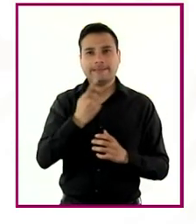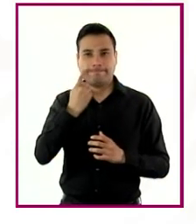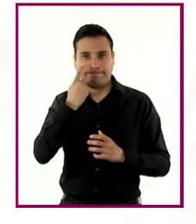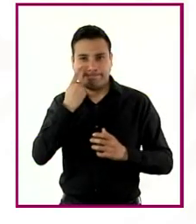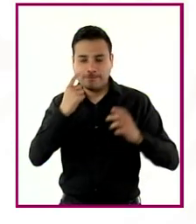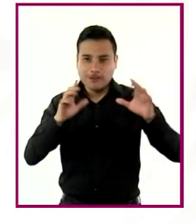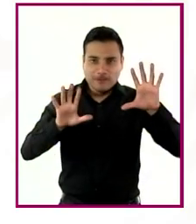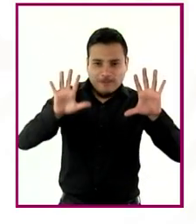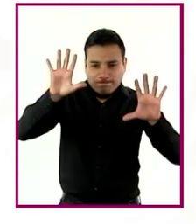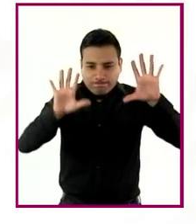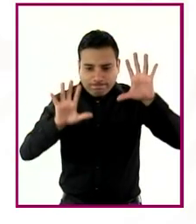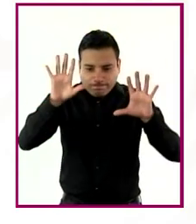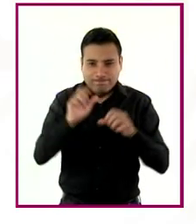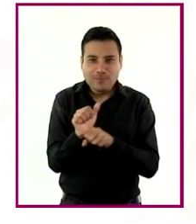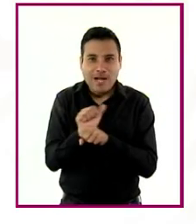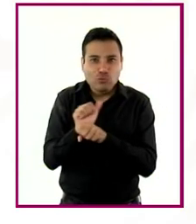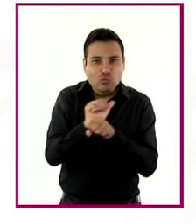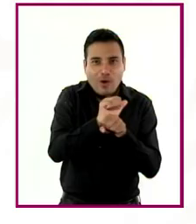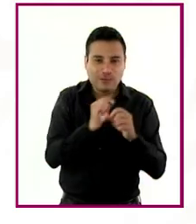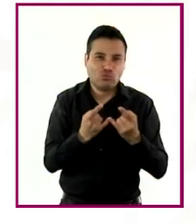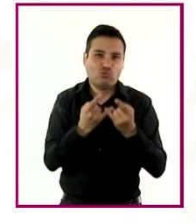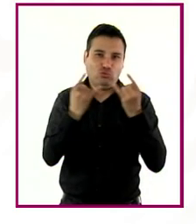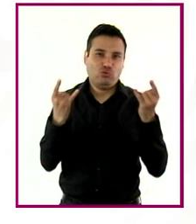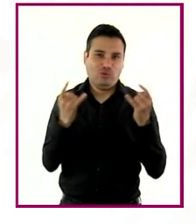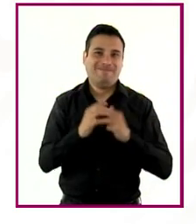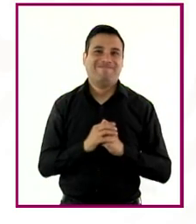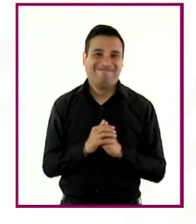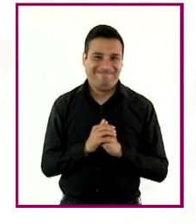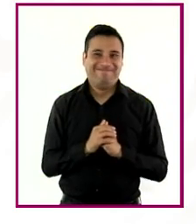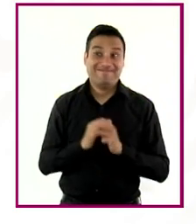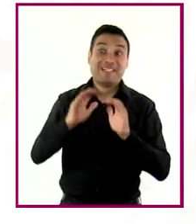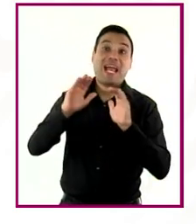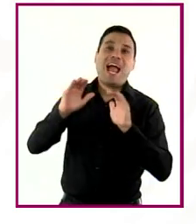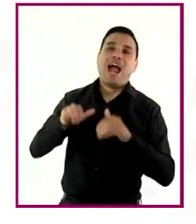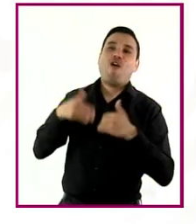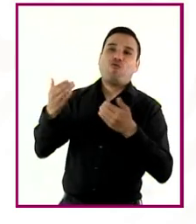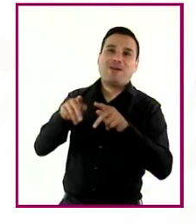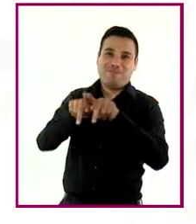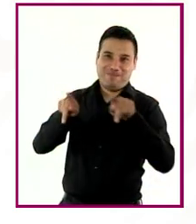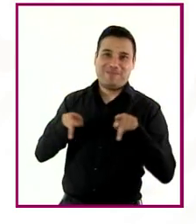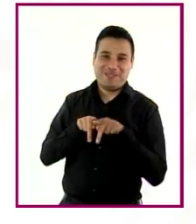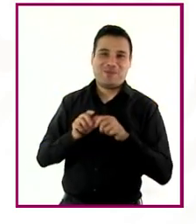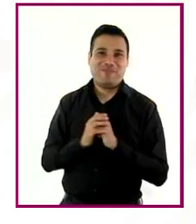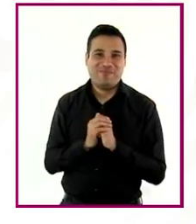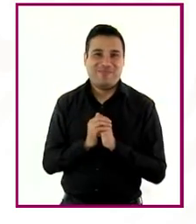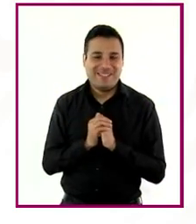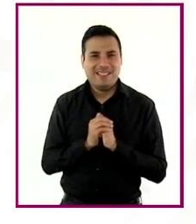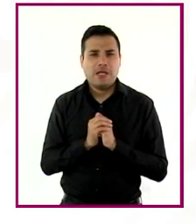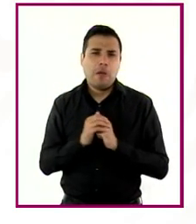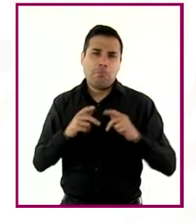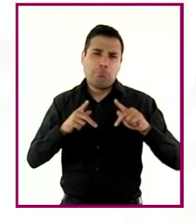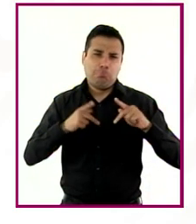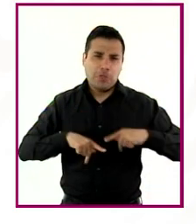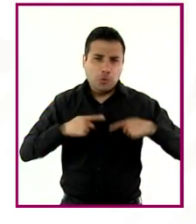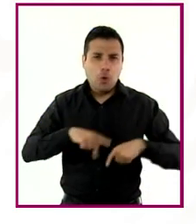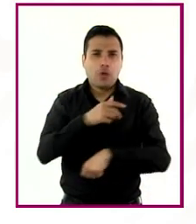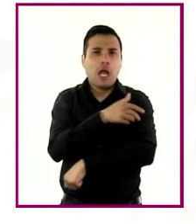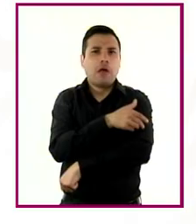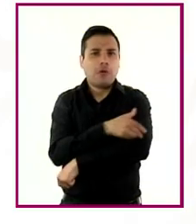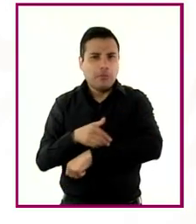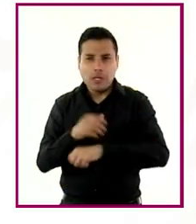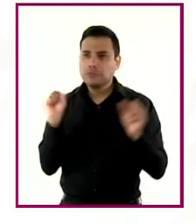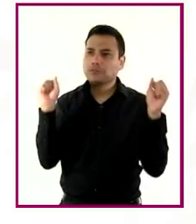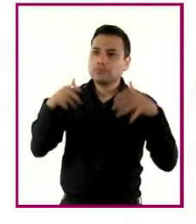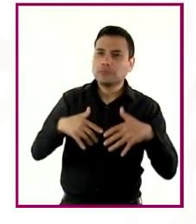verdes del CAI, en donde familias y comunidad en general asisten, fomentando la